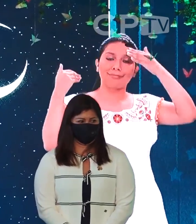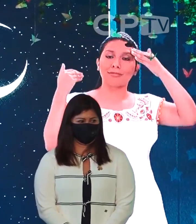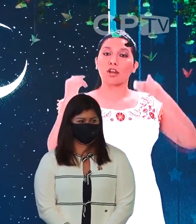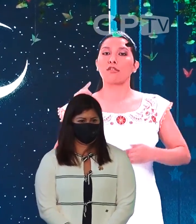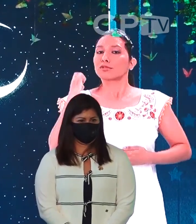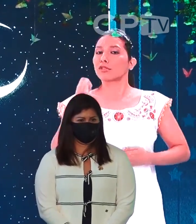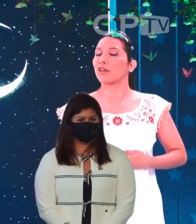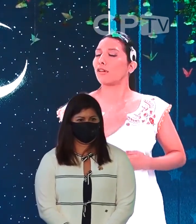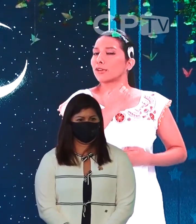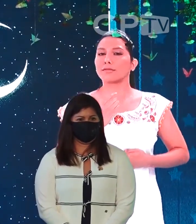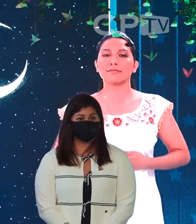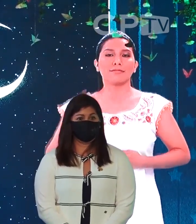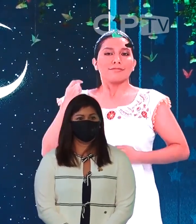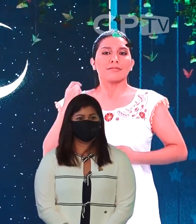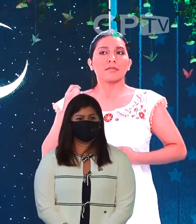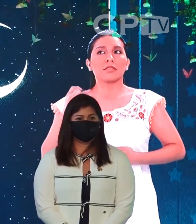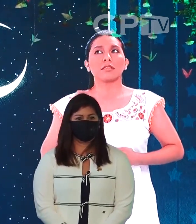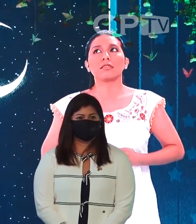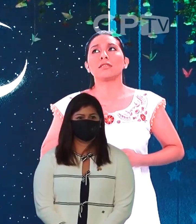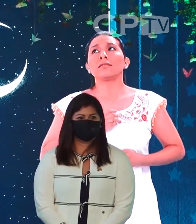nueva vida.